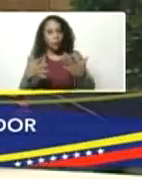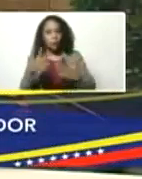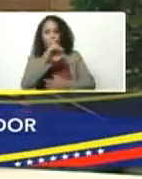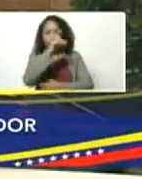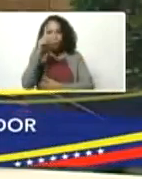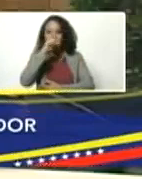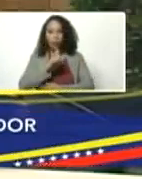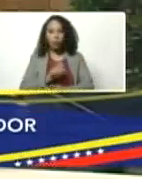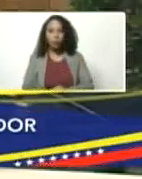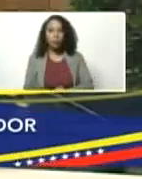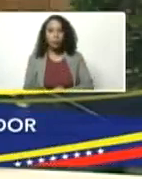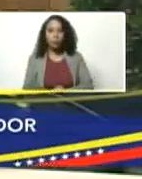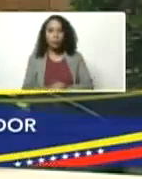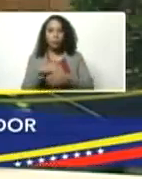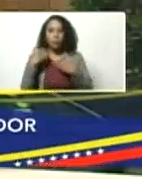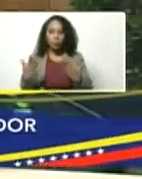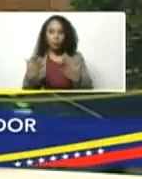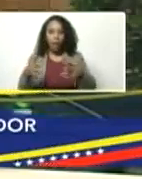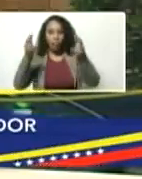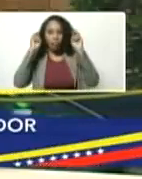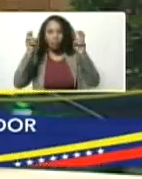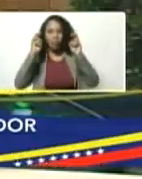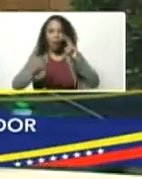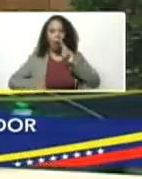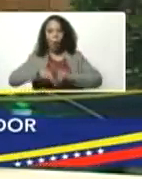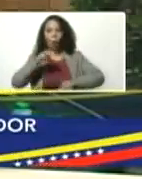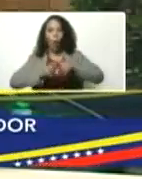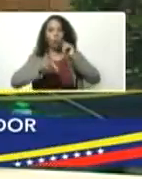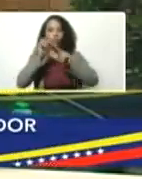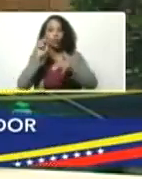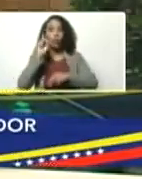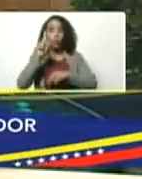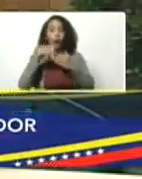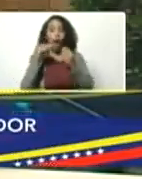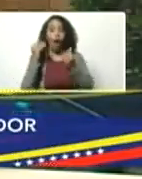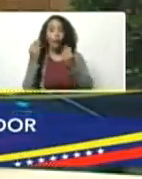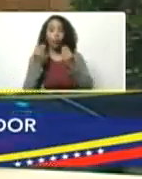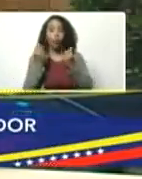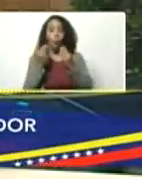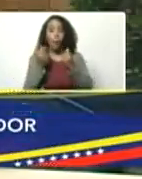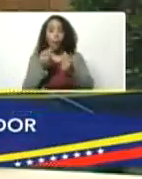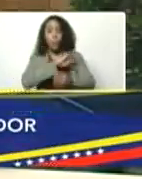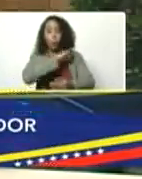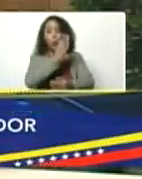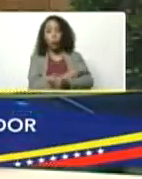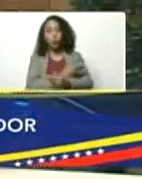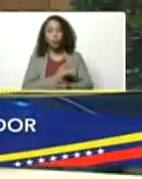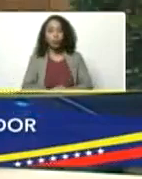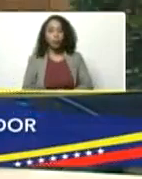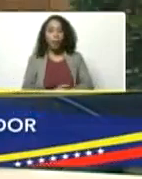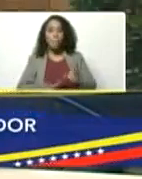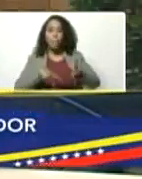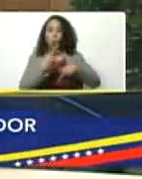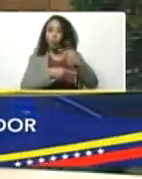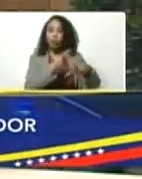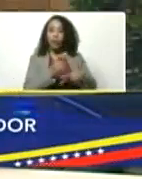años, ha sido el tema de la construcción de una economía poderosa,